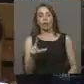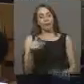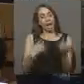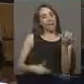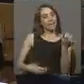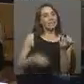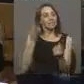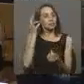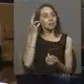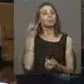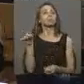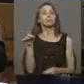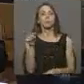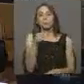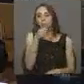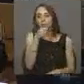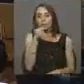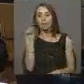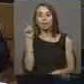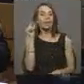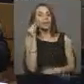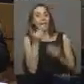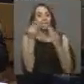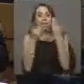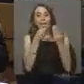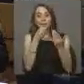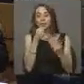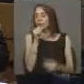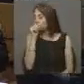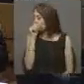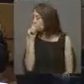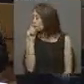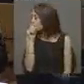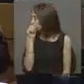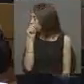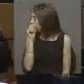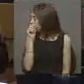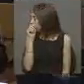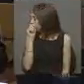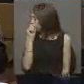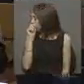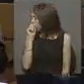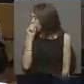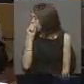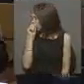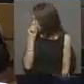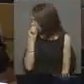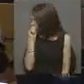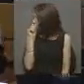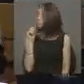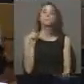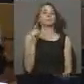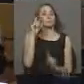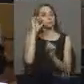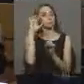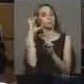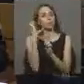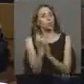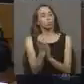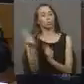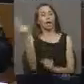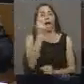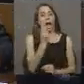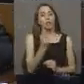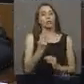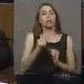decir que ella, de alguna manera, representa todo lo que es el arte, la cultura, con una raíz profunda,